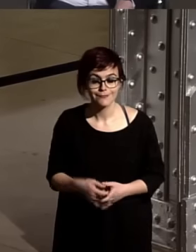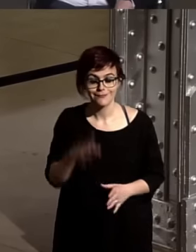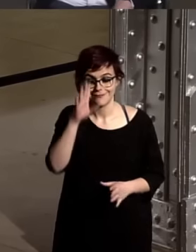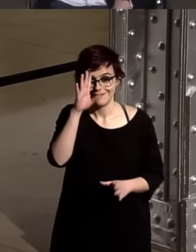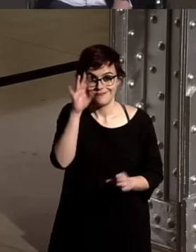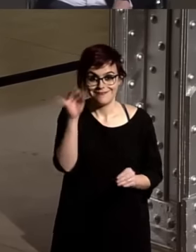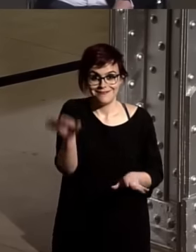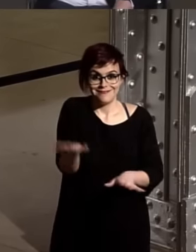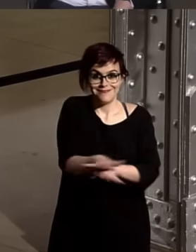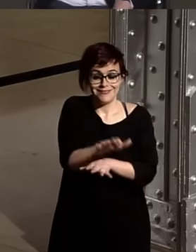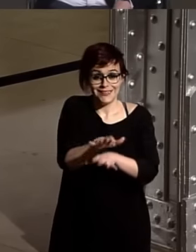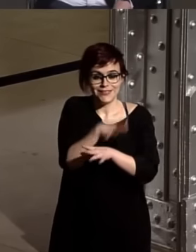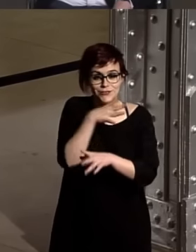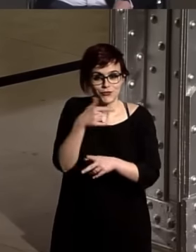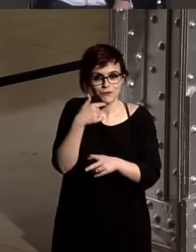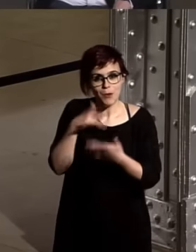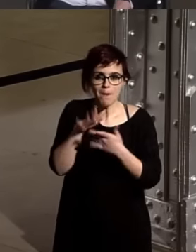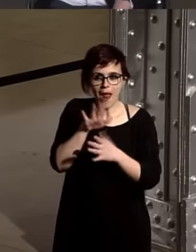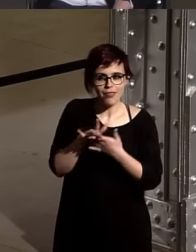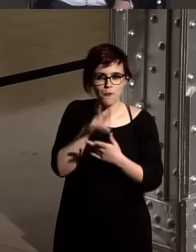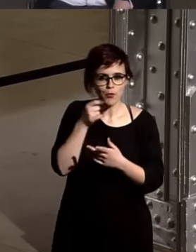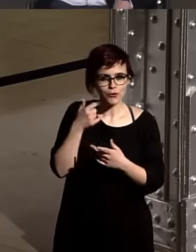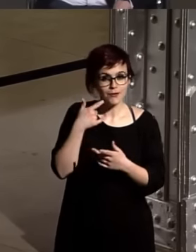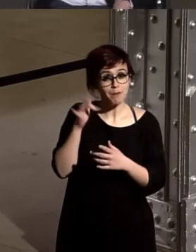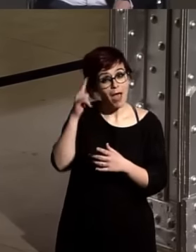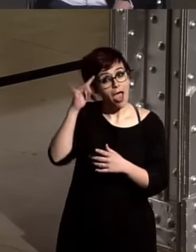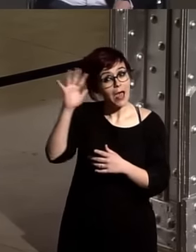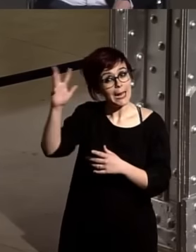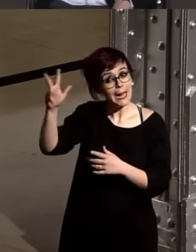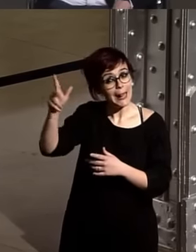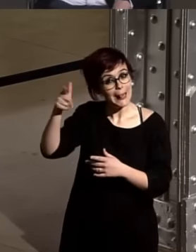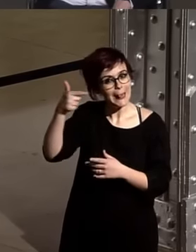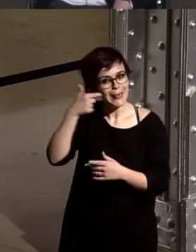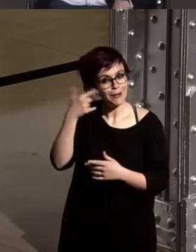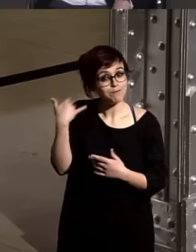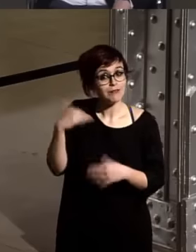vez que te estoy devolviendo la jugada